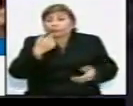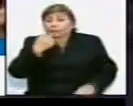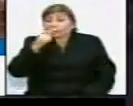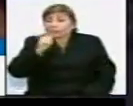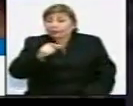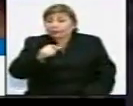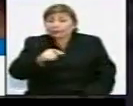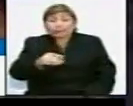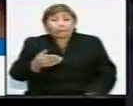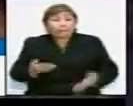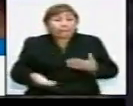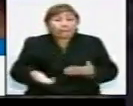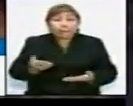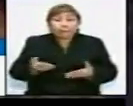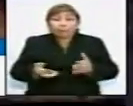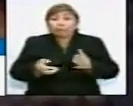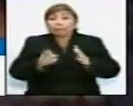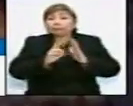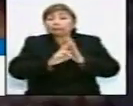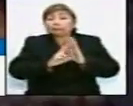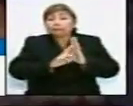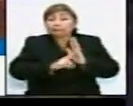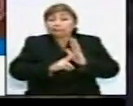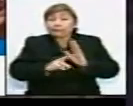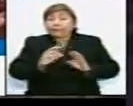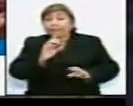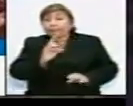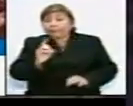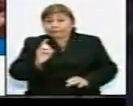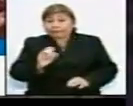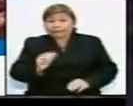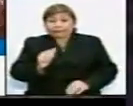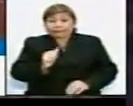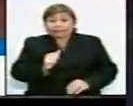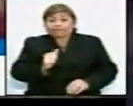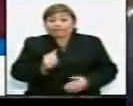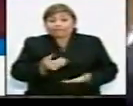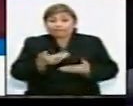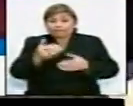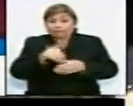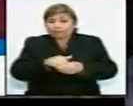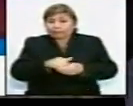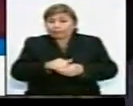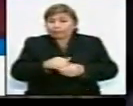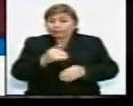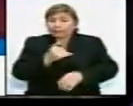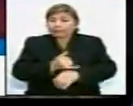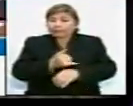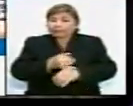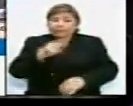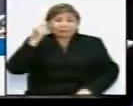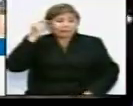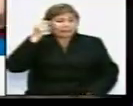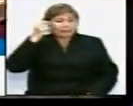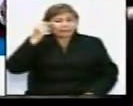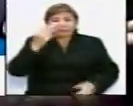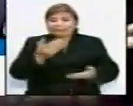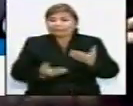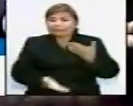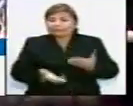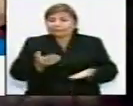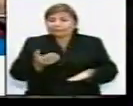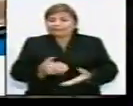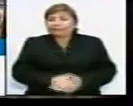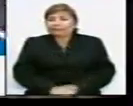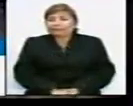bajo el régimen de lista de adherentes, si se trataba de la inscripción de un partido político, las firmas iban a